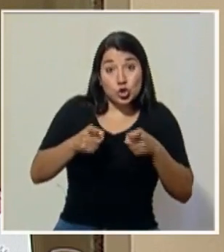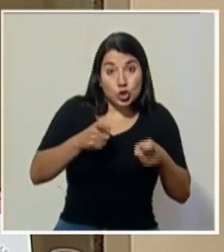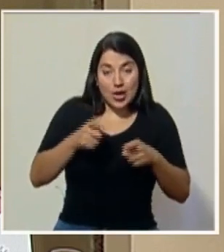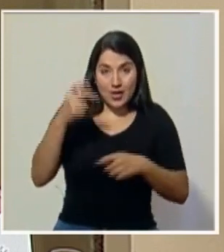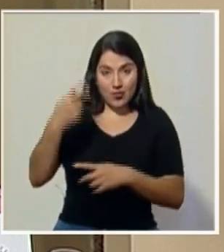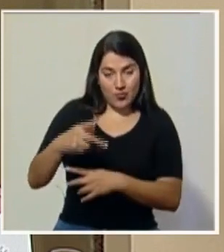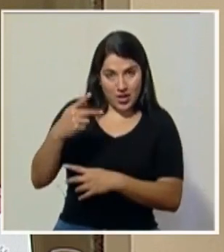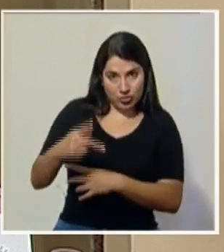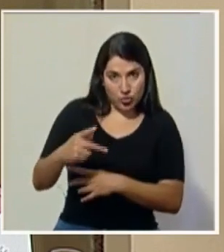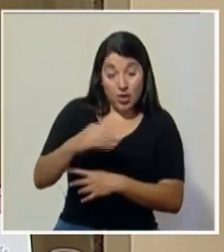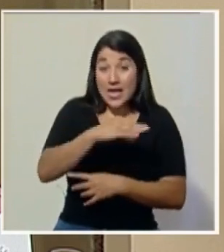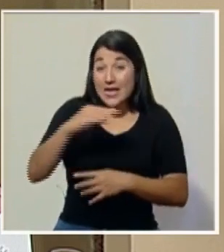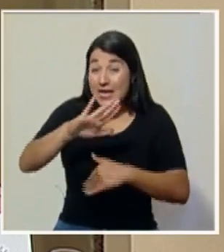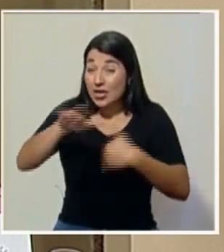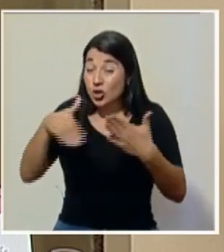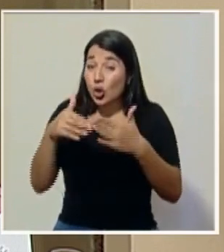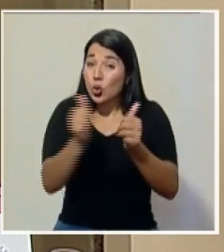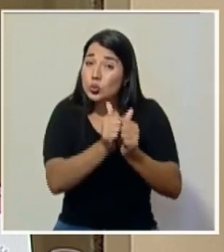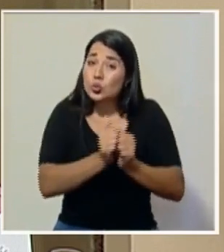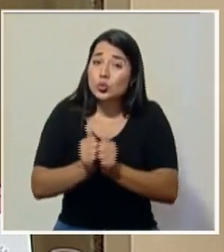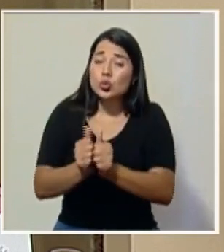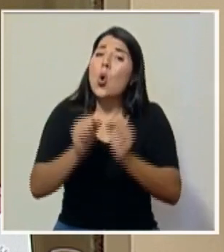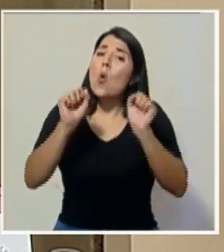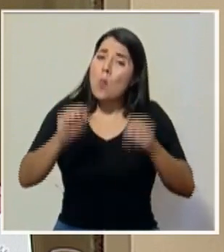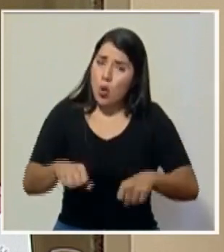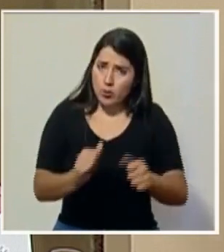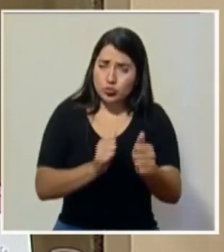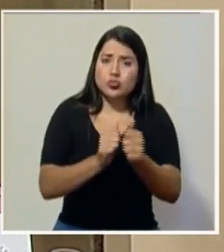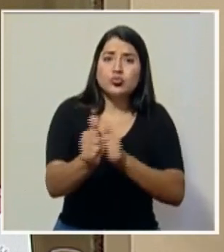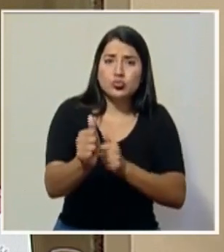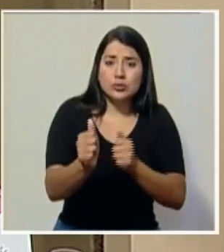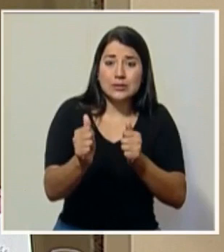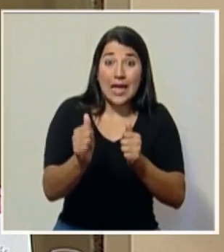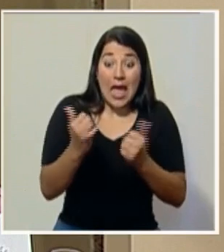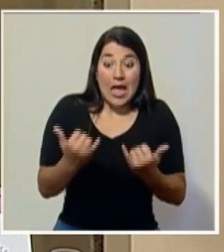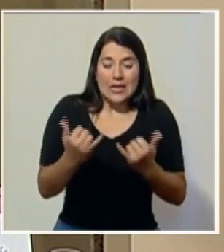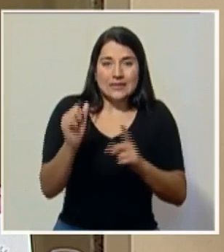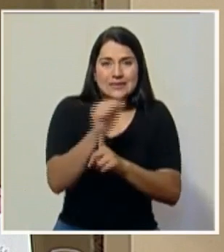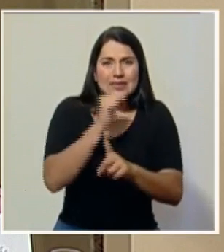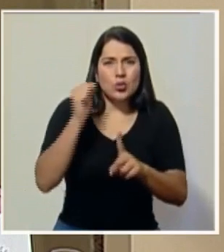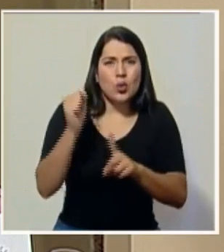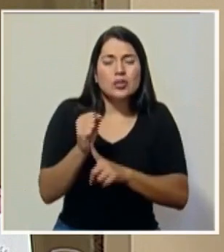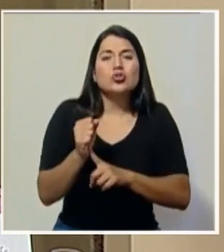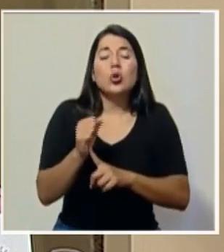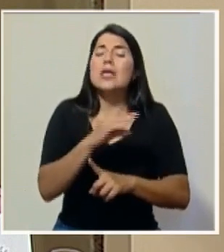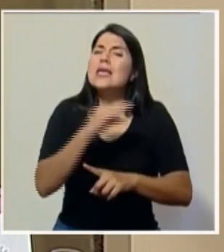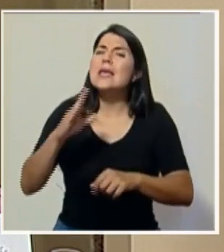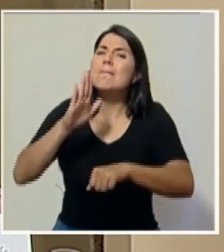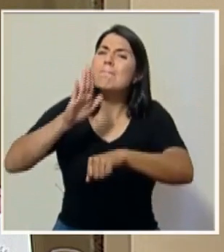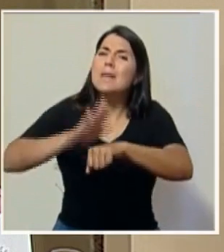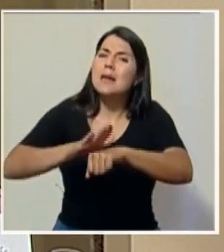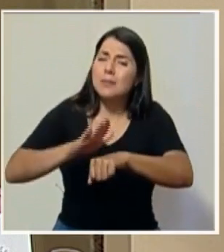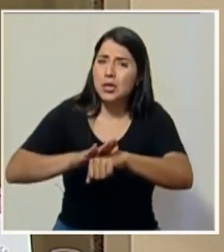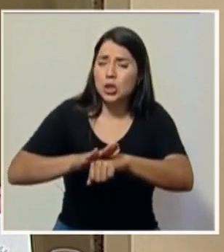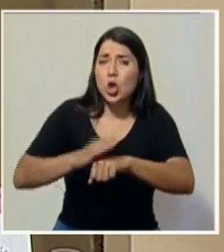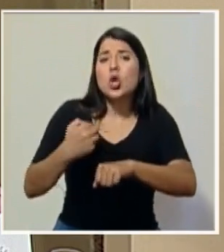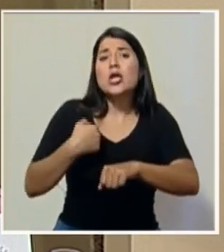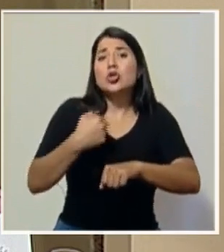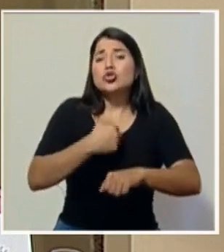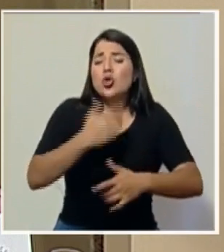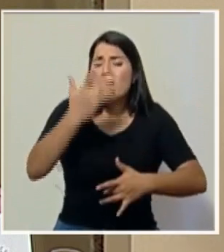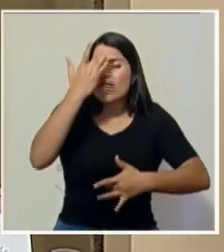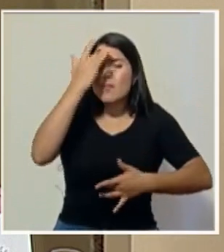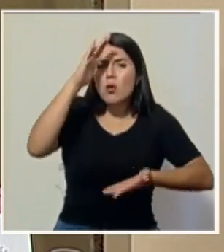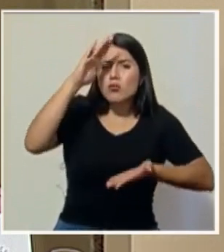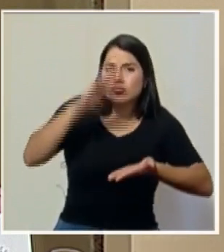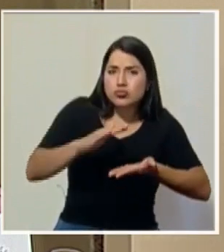ese riesgo y que juntos y juntas podemos salir de esta situación garantizando que nos enfermemos